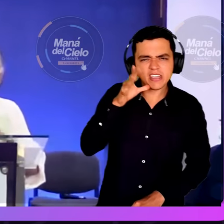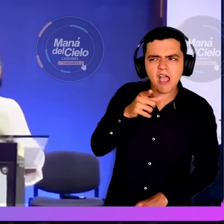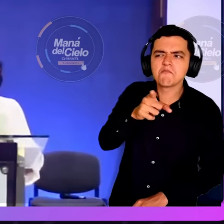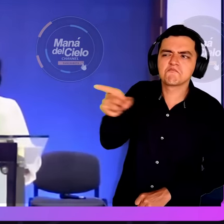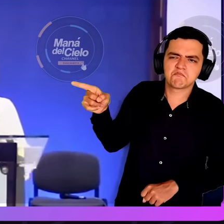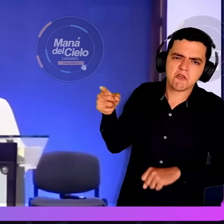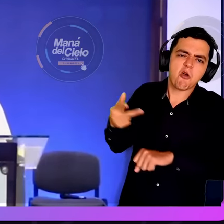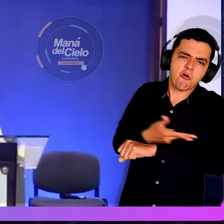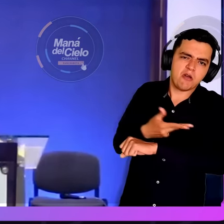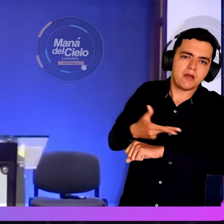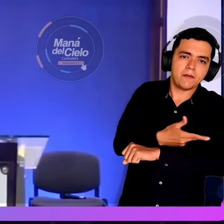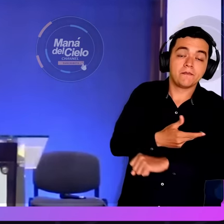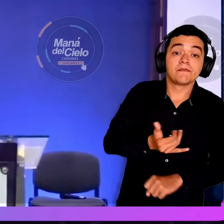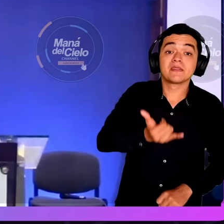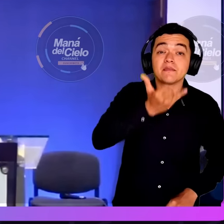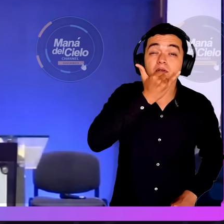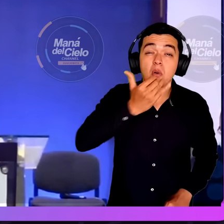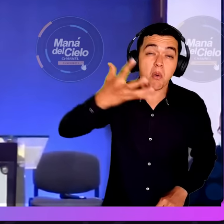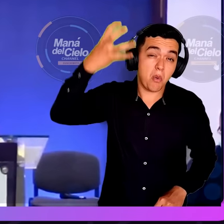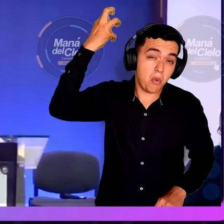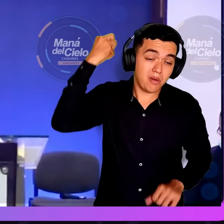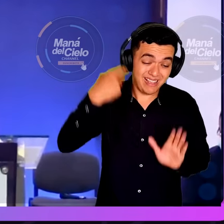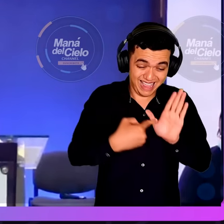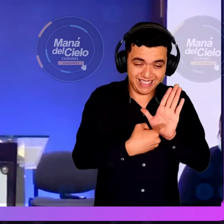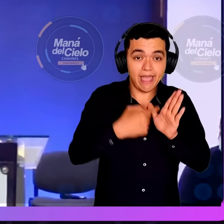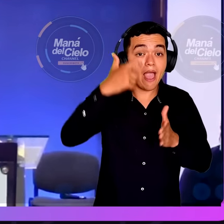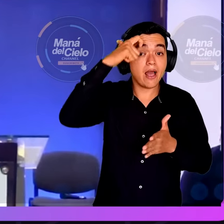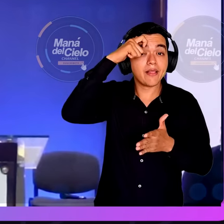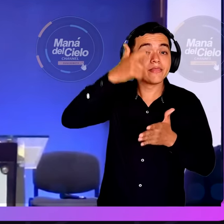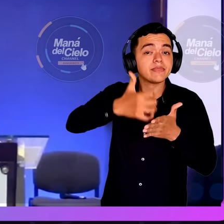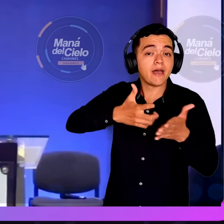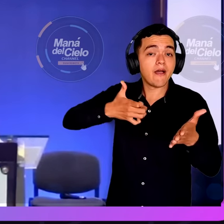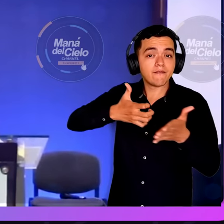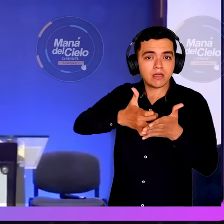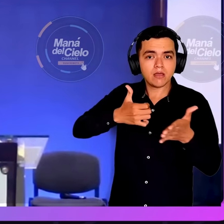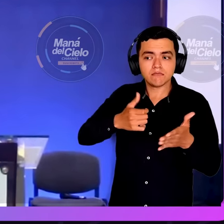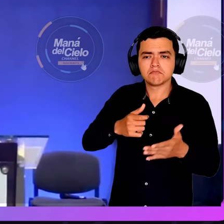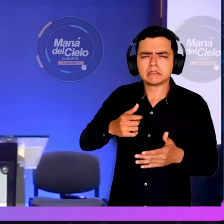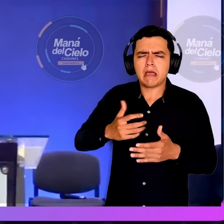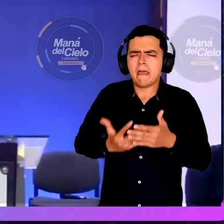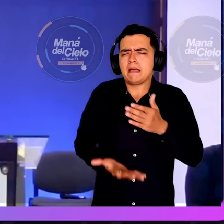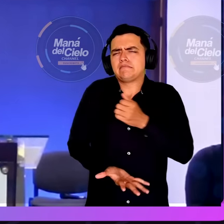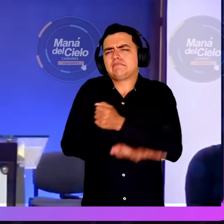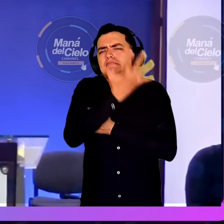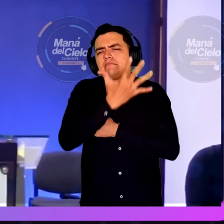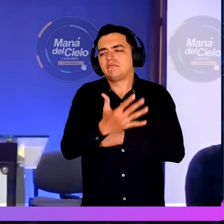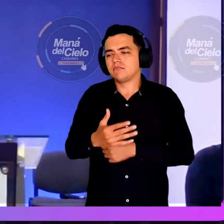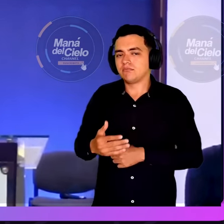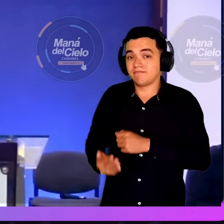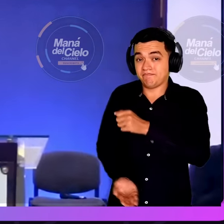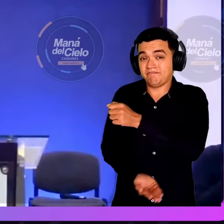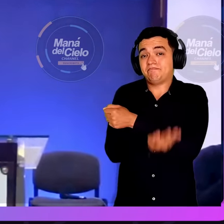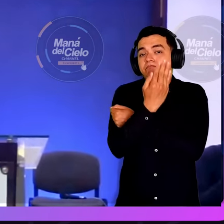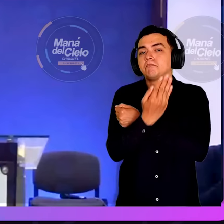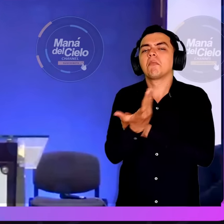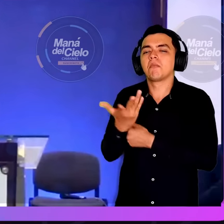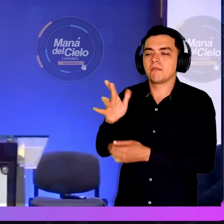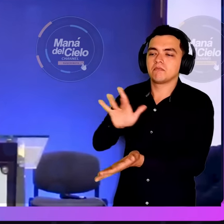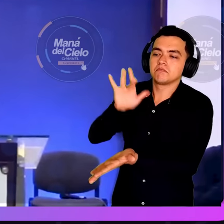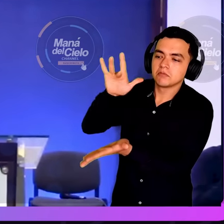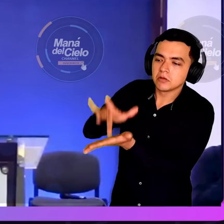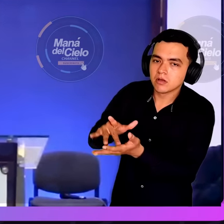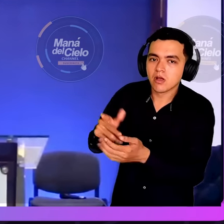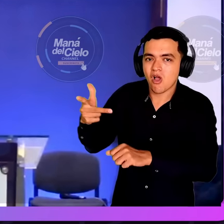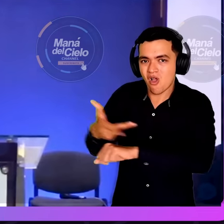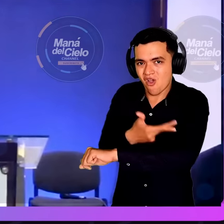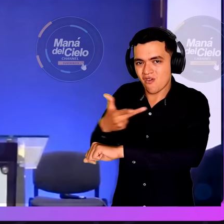el pastor. Y él era pastor de ovejas. Y sabe que en los tiempos antiguos, no sé, quizá lo hagan todavía, pero como no vivimos ya en un ambiente como